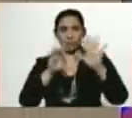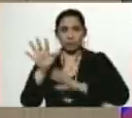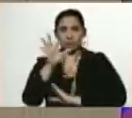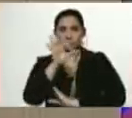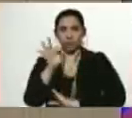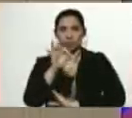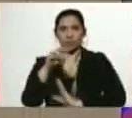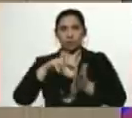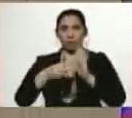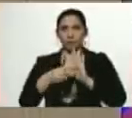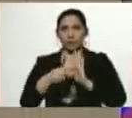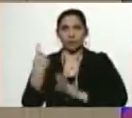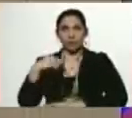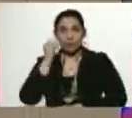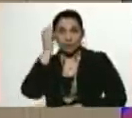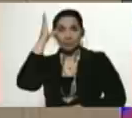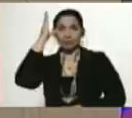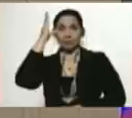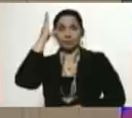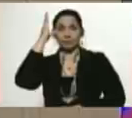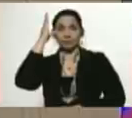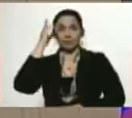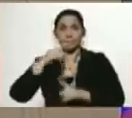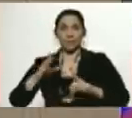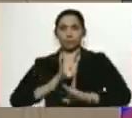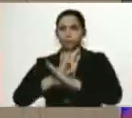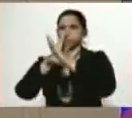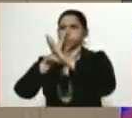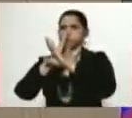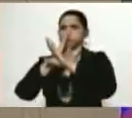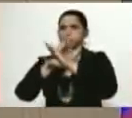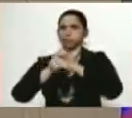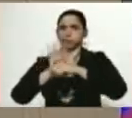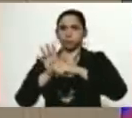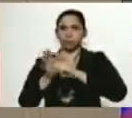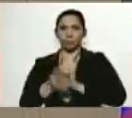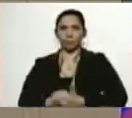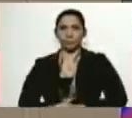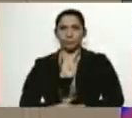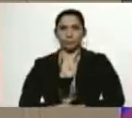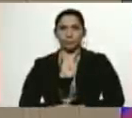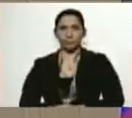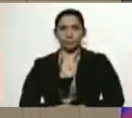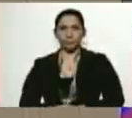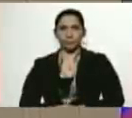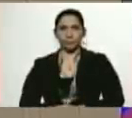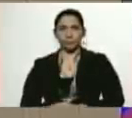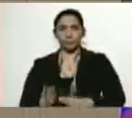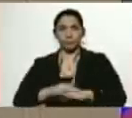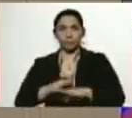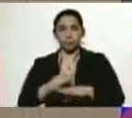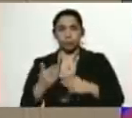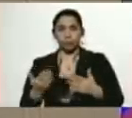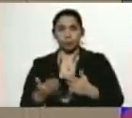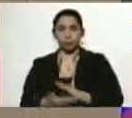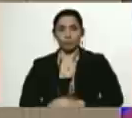65%, es decir, tiene capacidad de neutralizar al COVID-19 porque